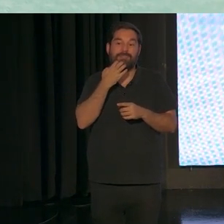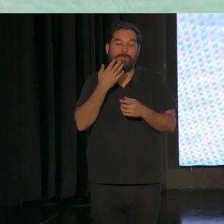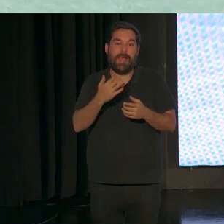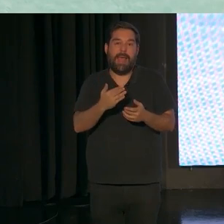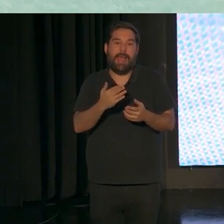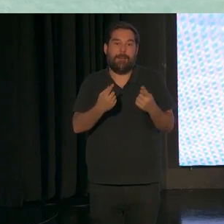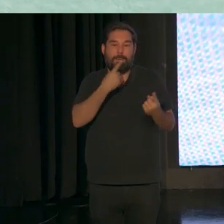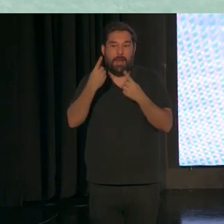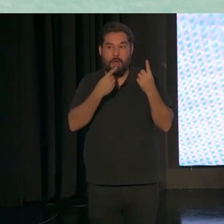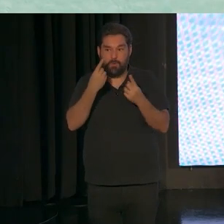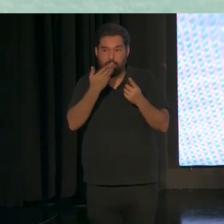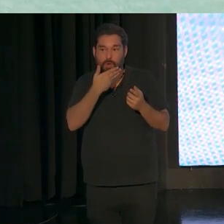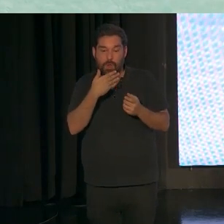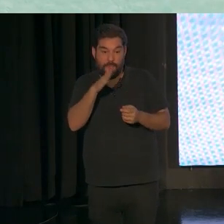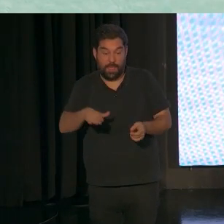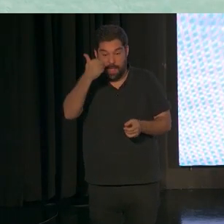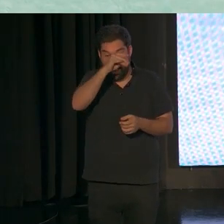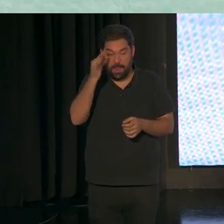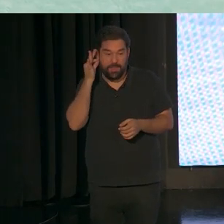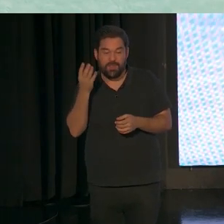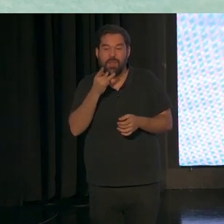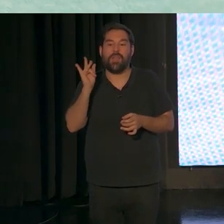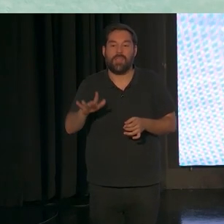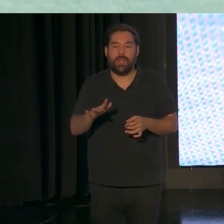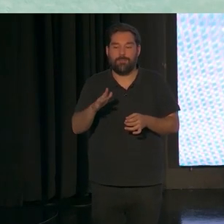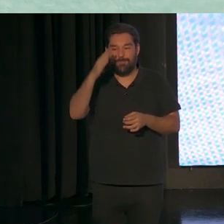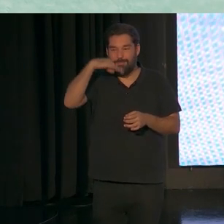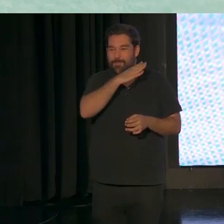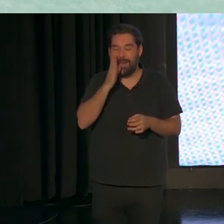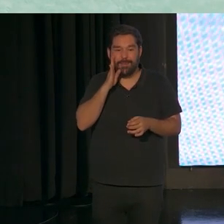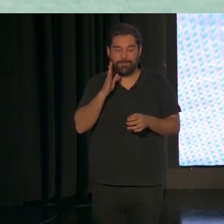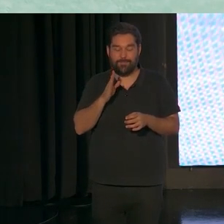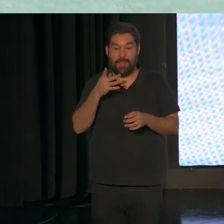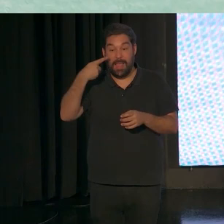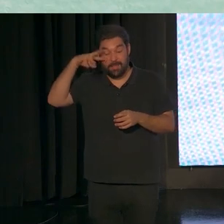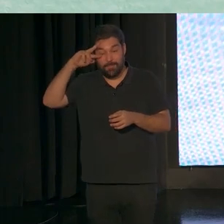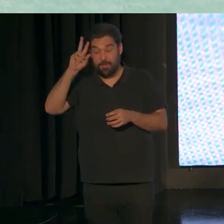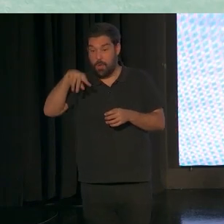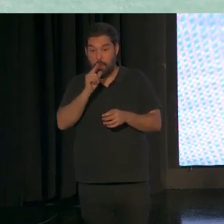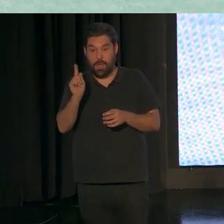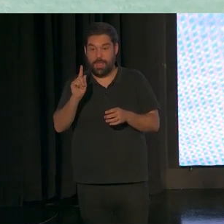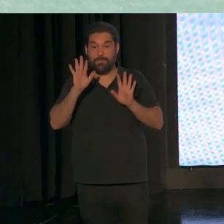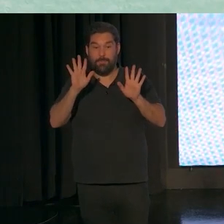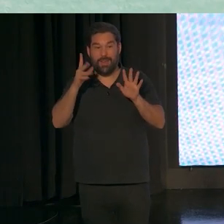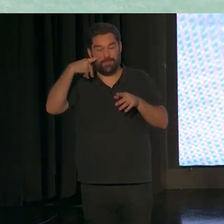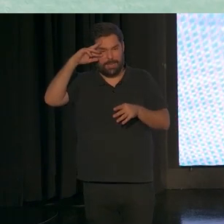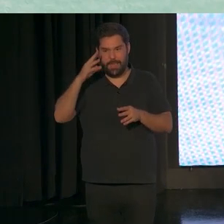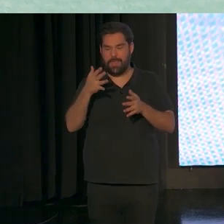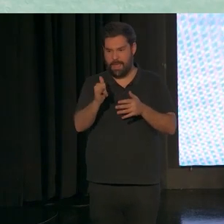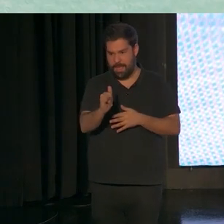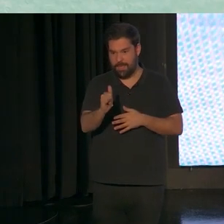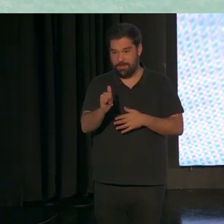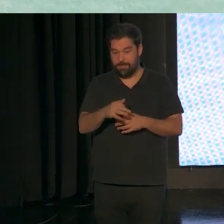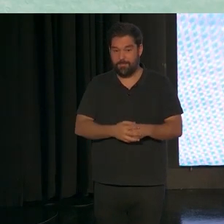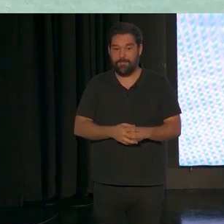padres eh No son expertos pero tienen el conocimiento del día a día de observar del ensayo y el error y no